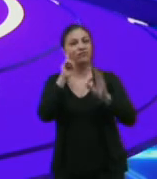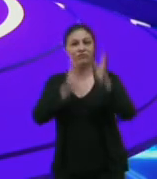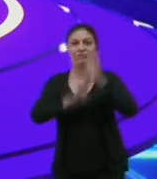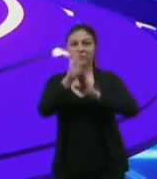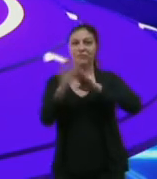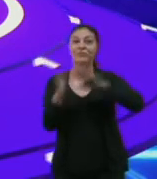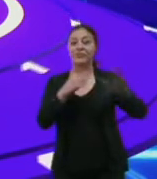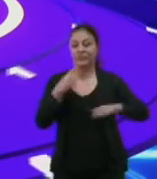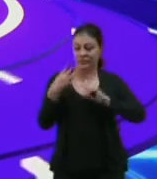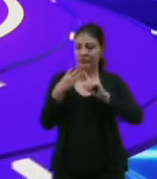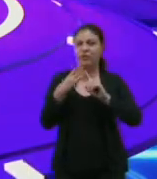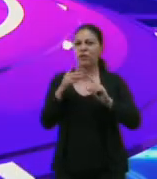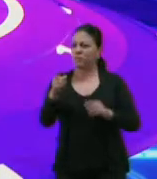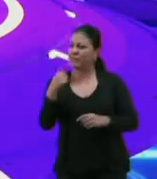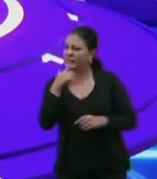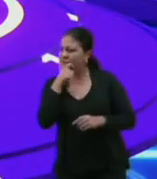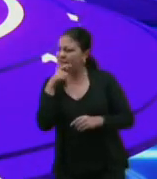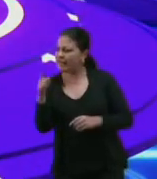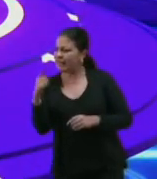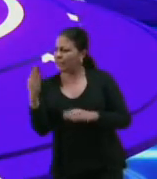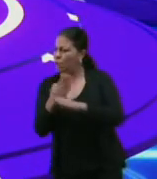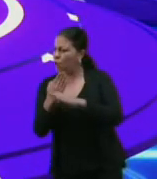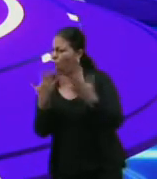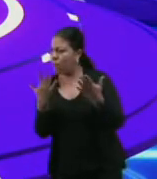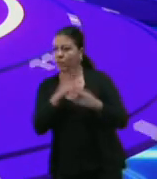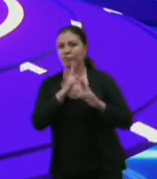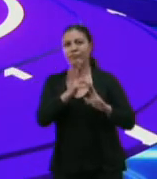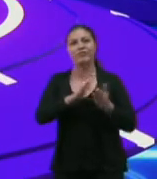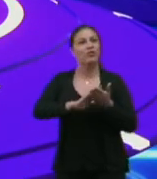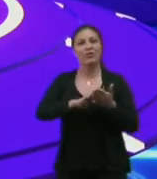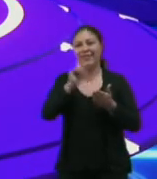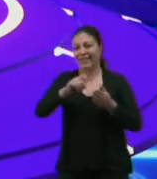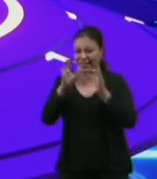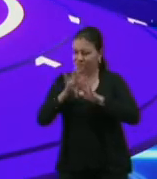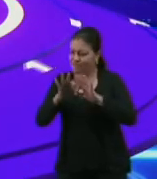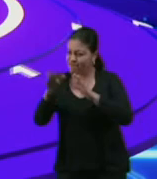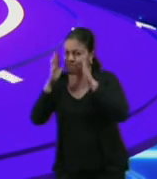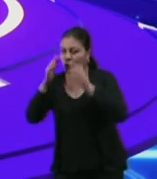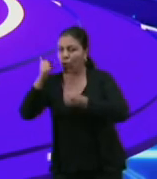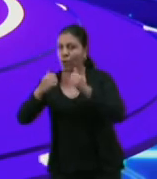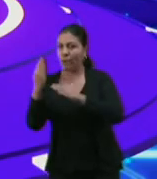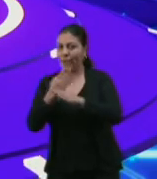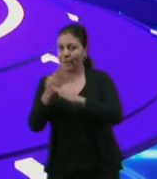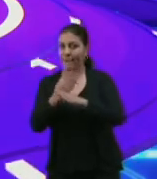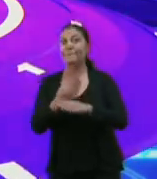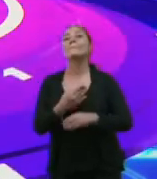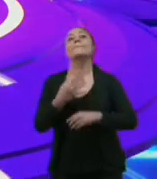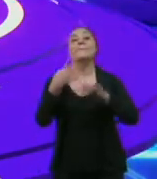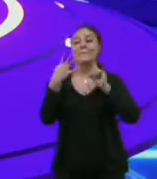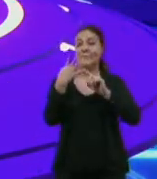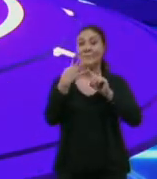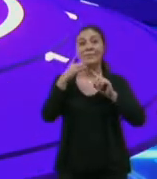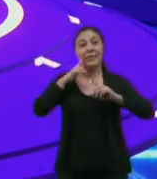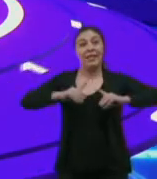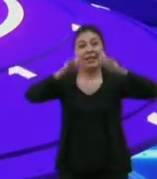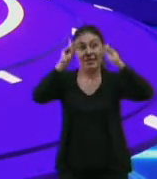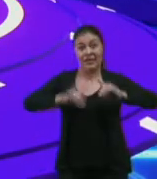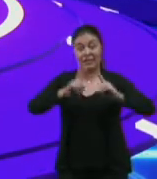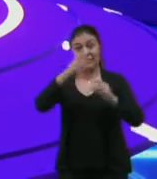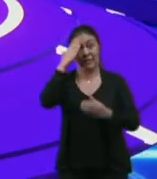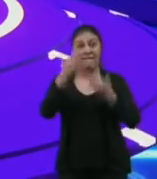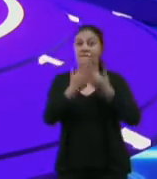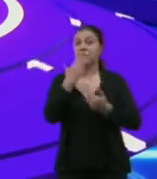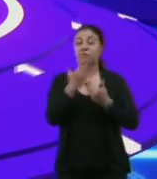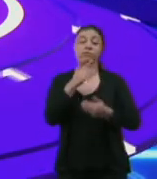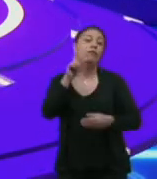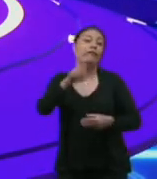amor es el problema no de la solución cuarto tomar decisiones no es fácil pero hay que